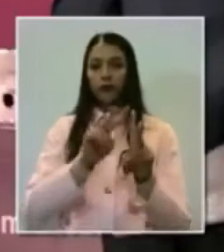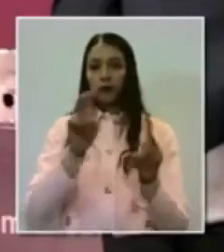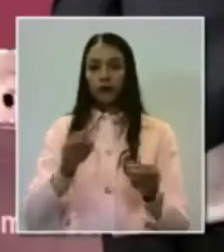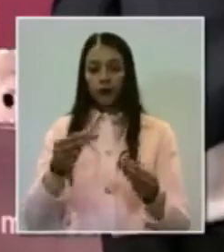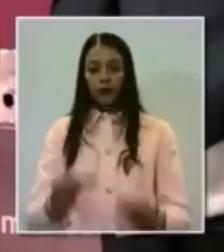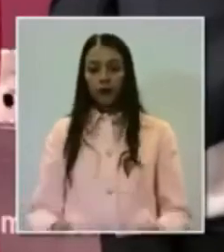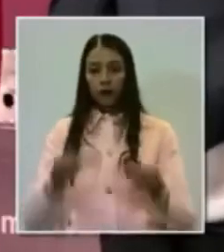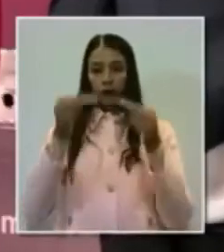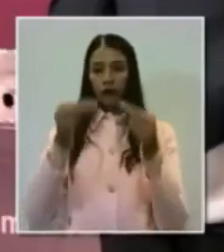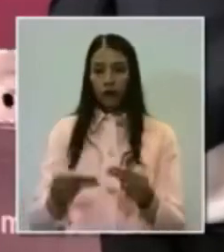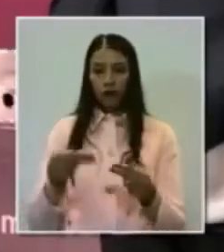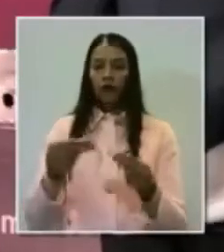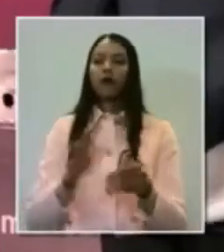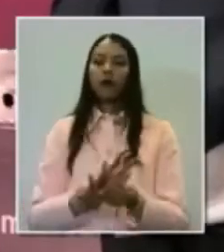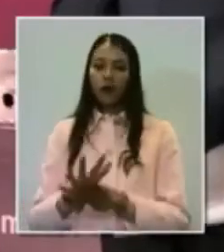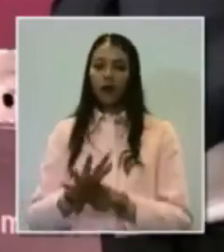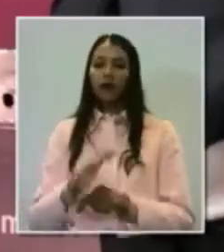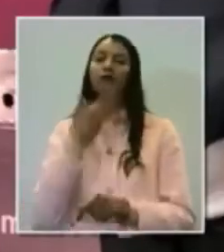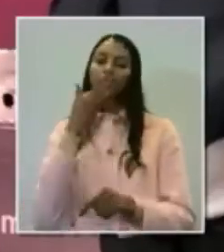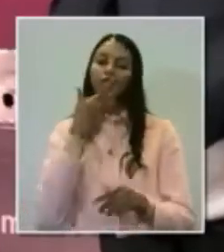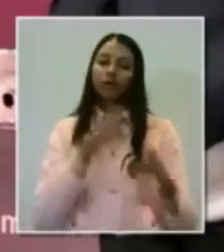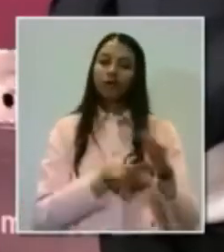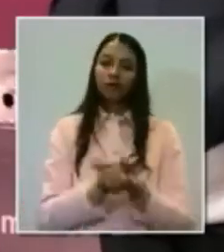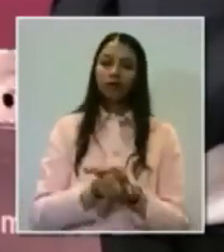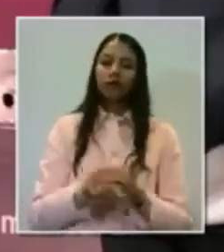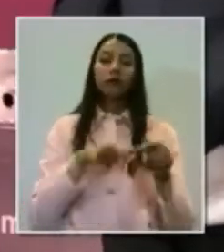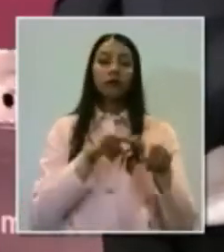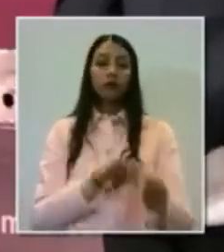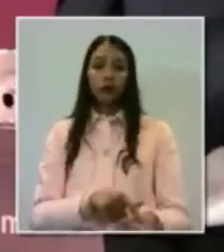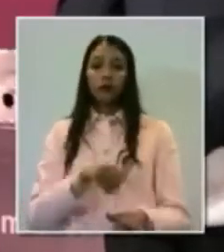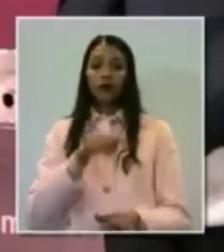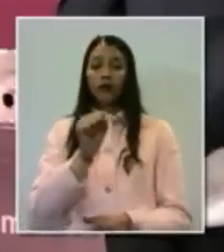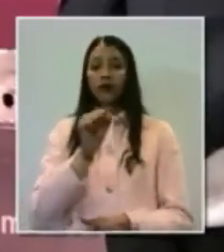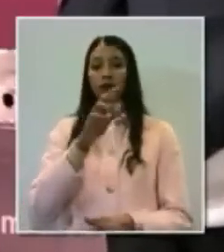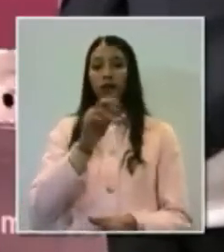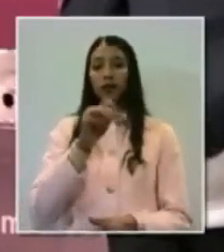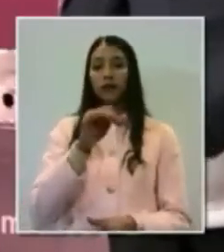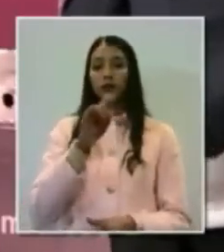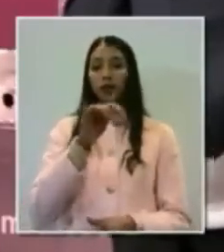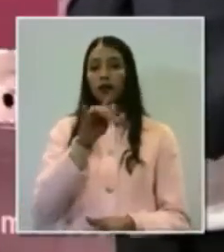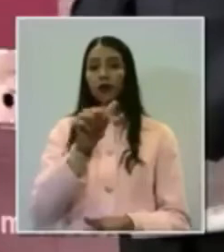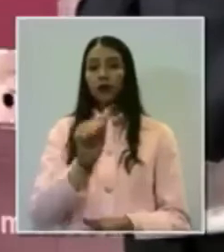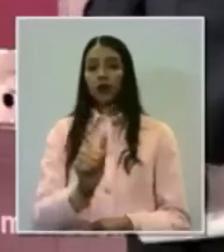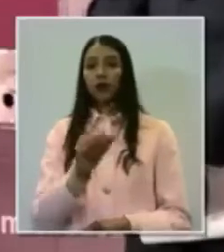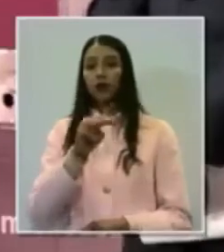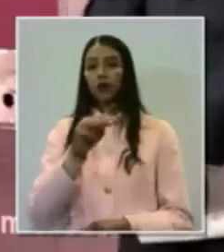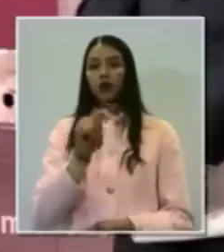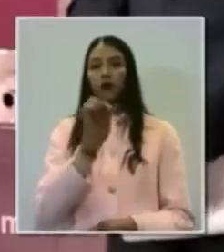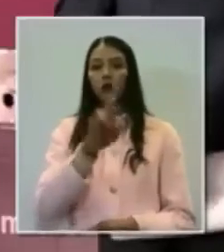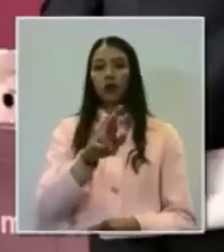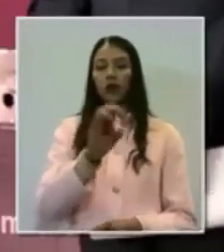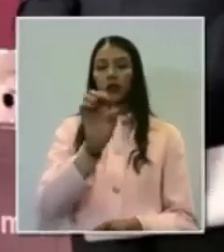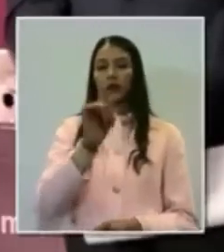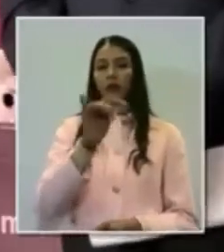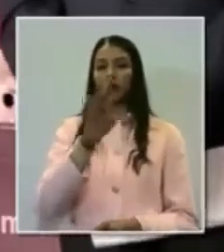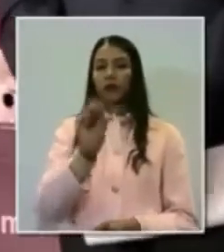de los negocios por debajo del agua. Continuamos con Celic Mendoza, de Monitor Expreso.